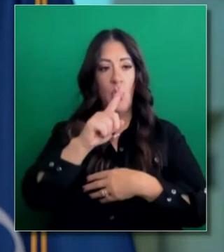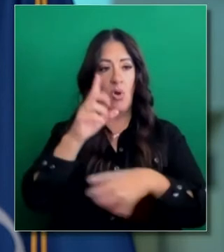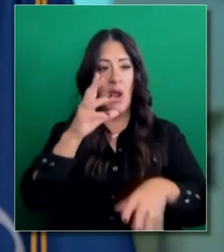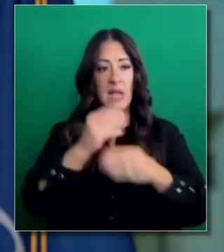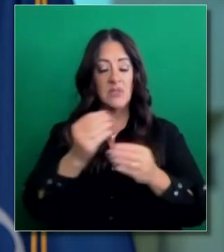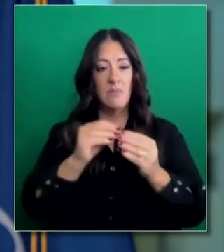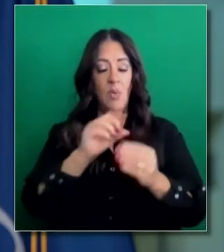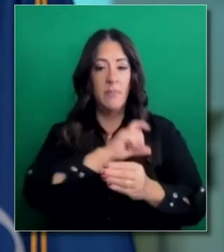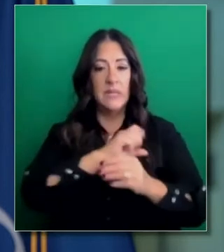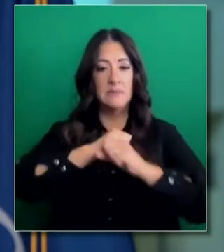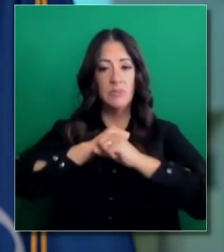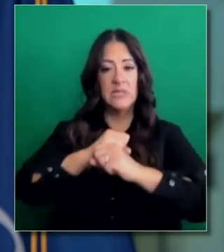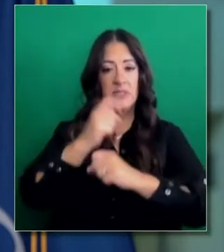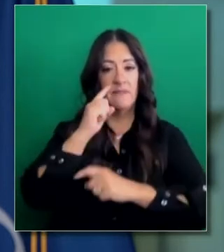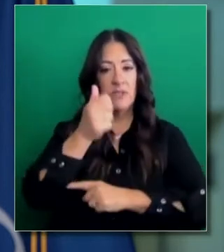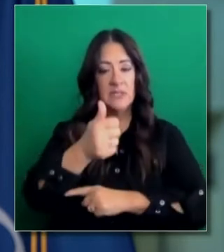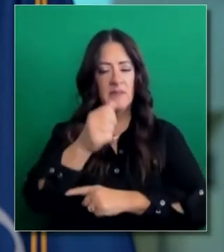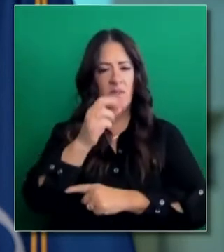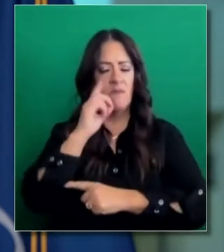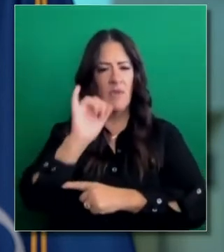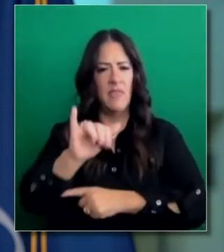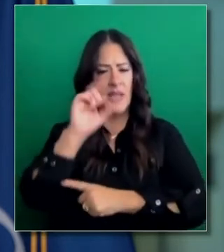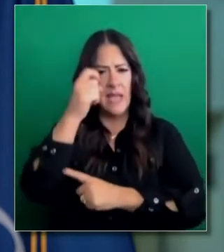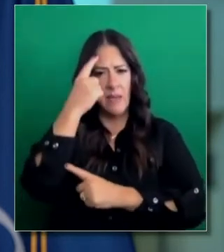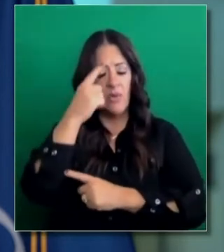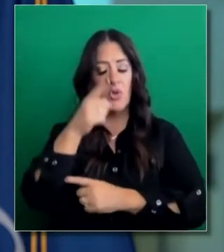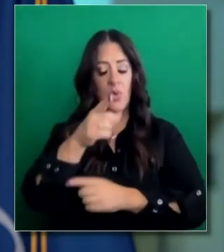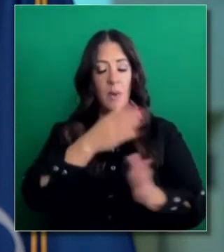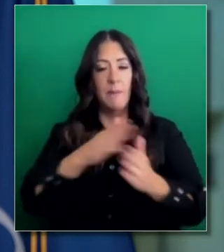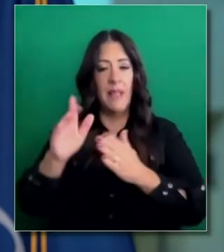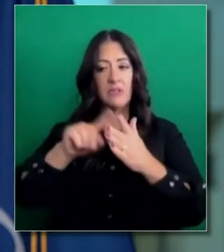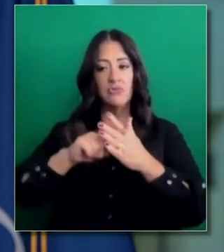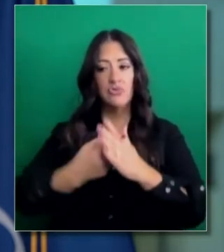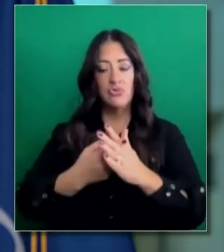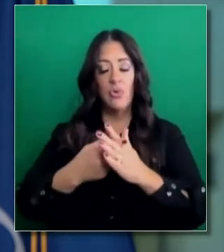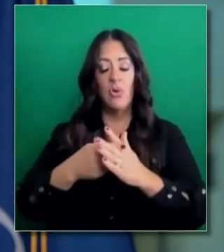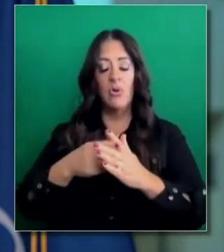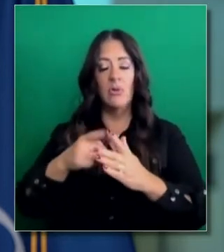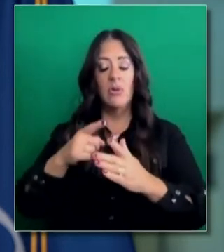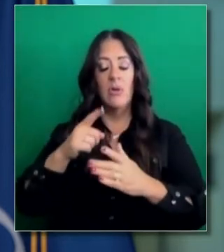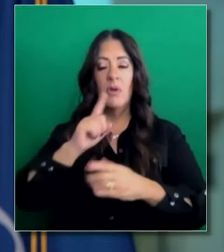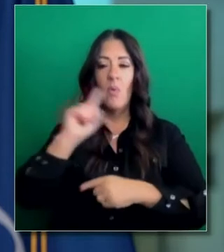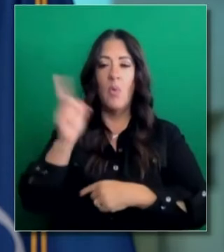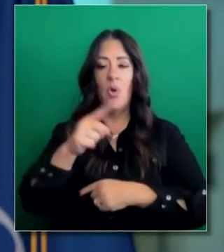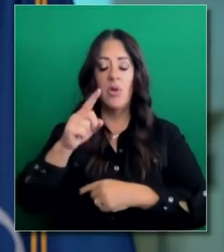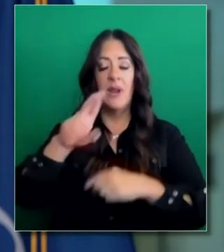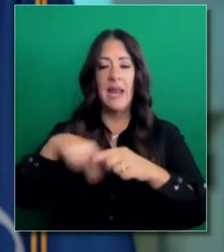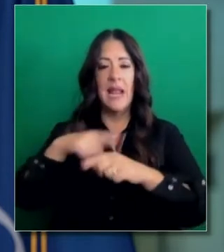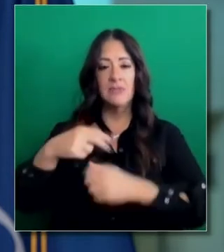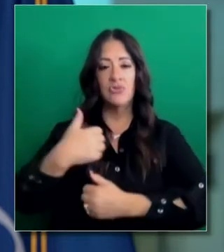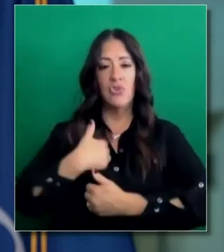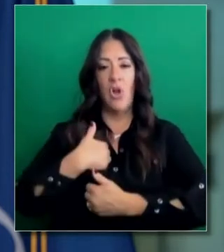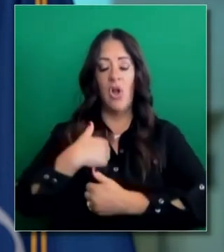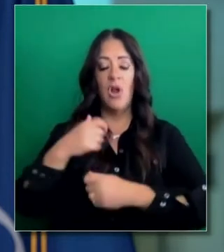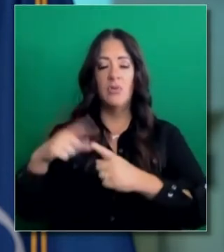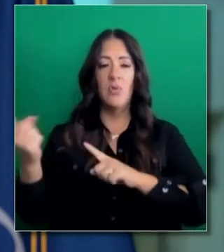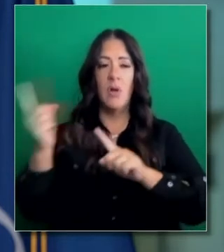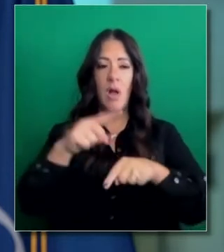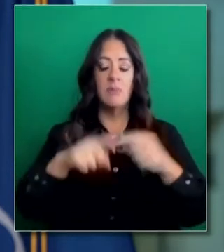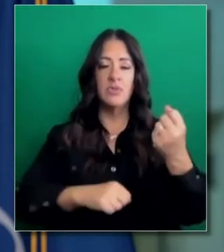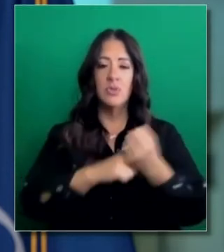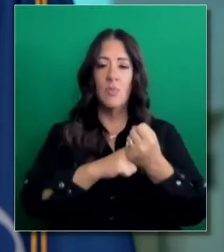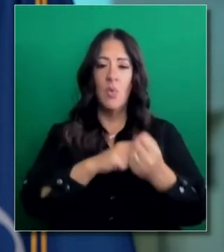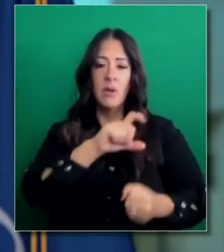en práctica y separadamente cree usted que la guardia nacional deba ayudar a las fuerzas del orden público